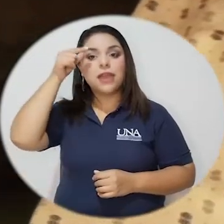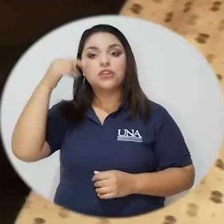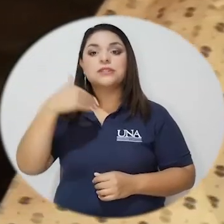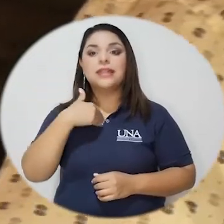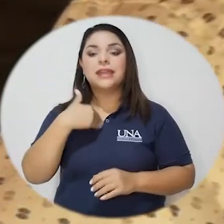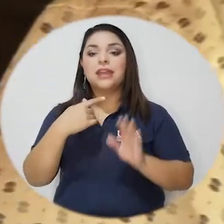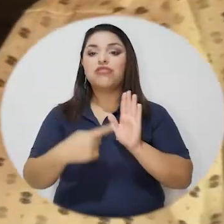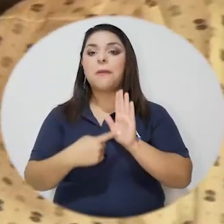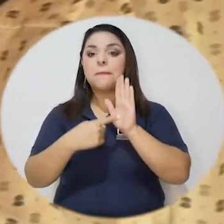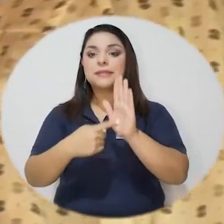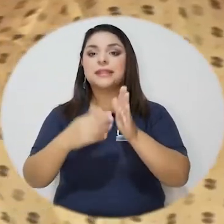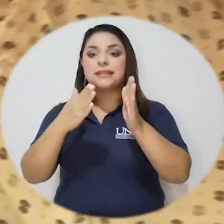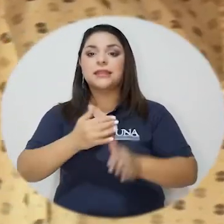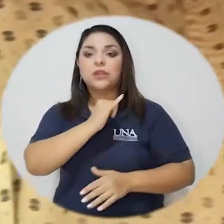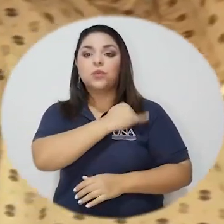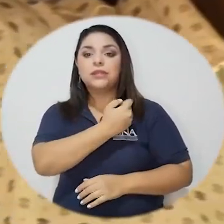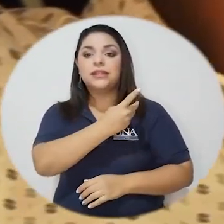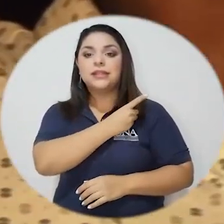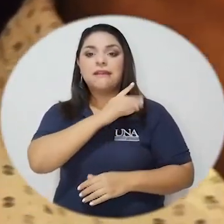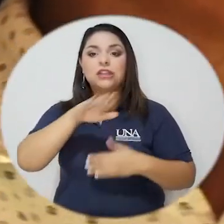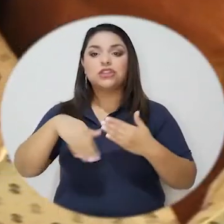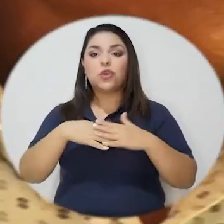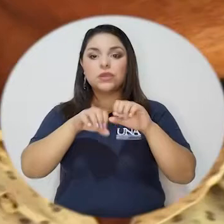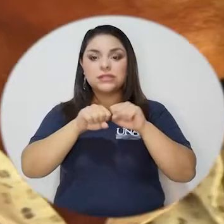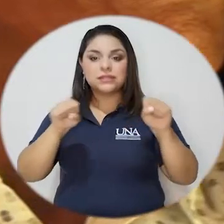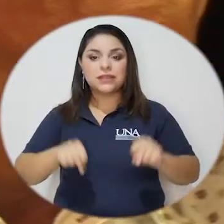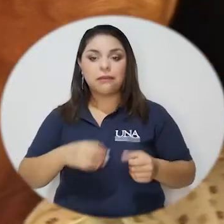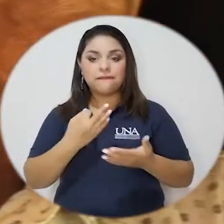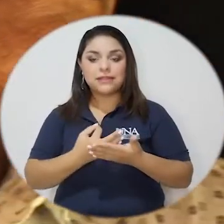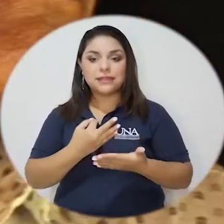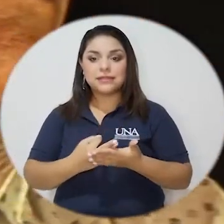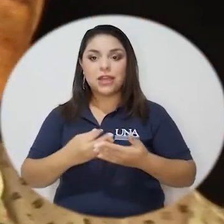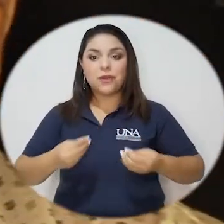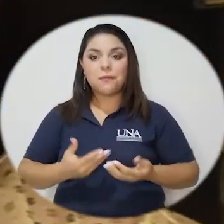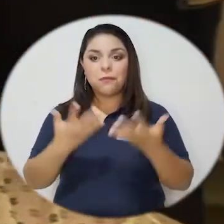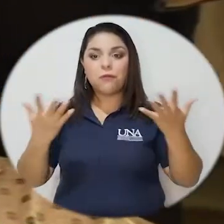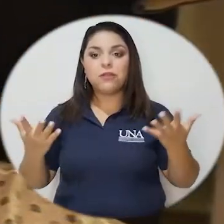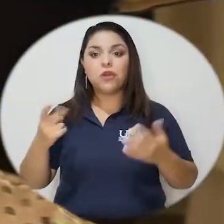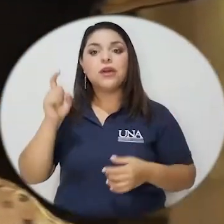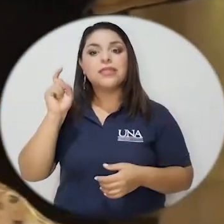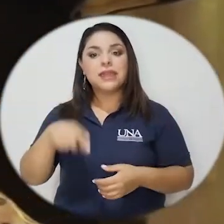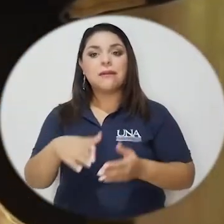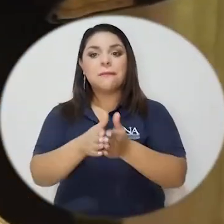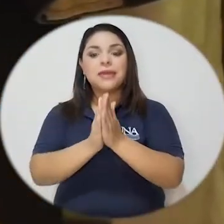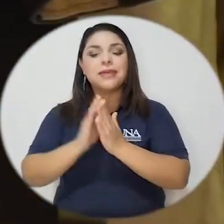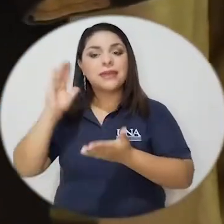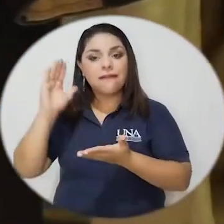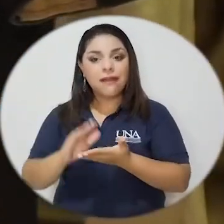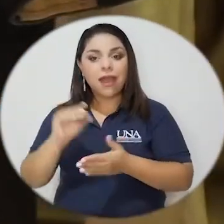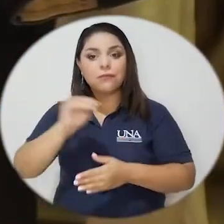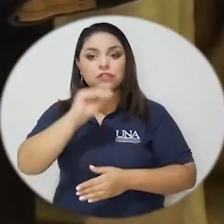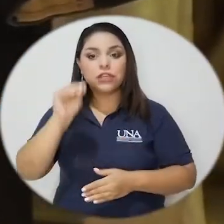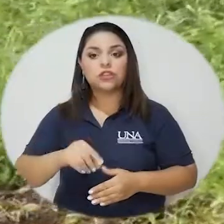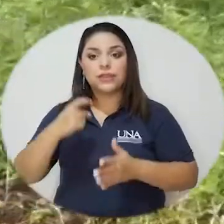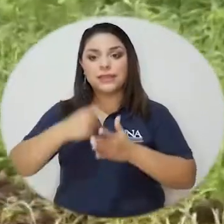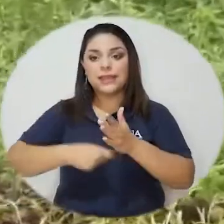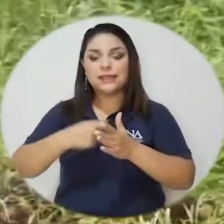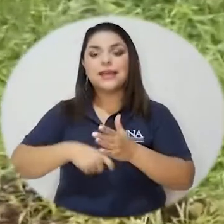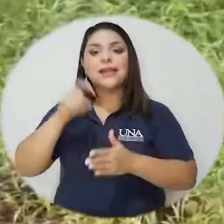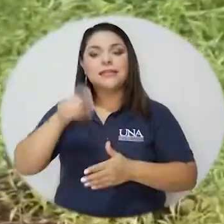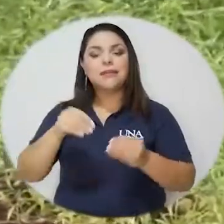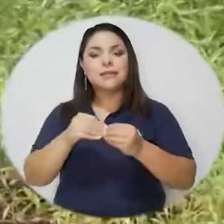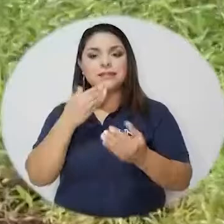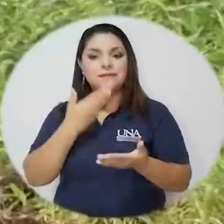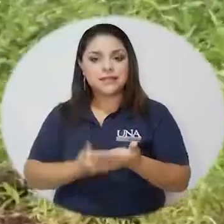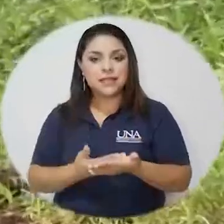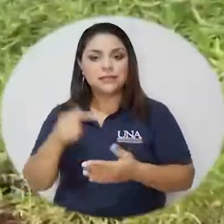los gobiernos tienen representantes en la junta directiva de todo el sistema financiero público, hay que pedirles que bajen las tasas de interés, tienen que ser